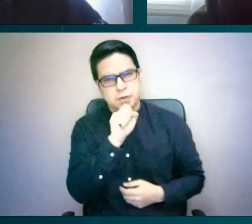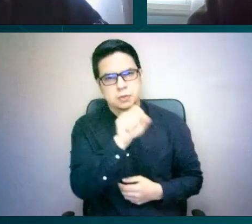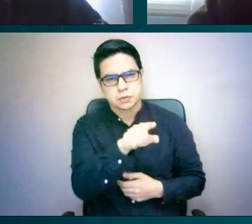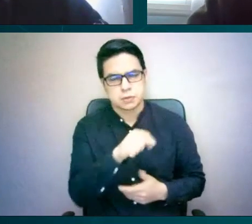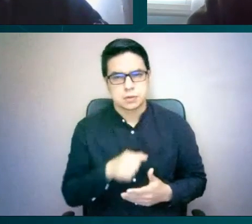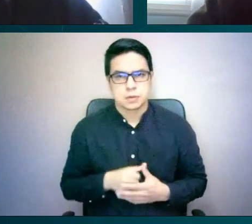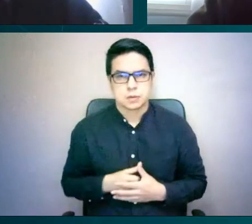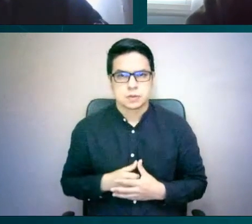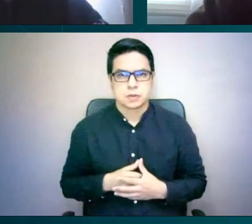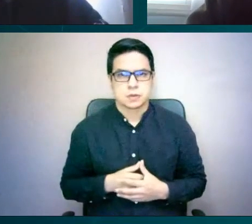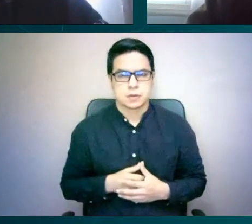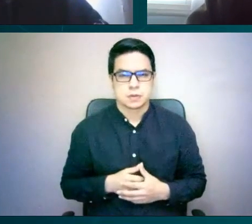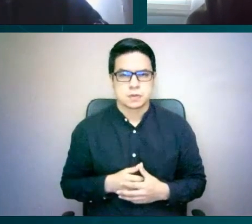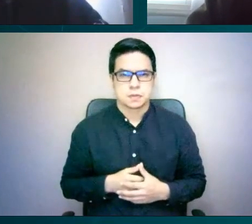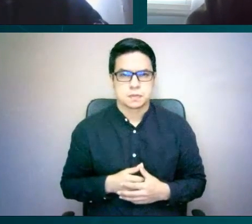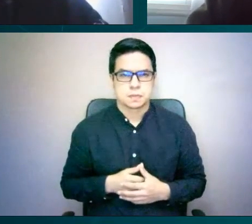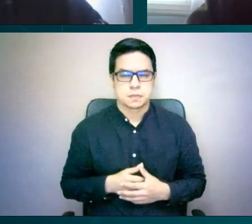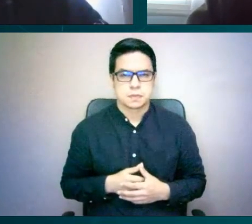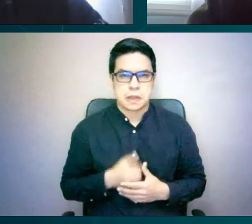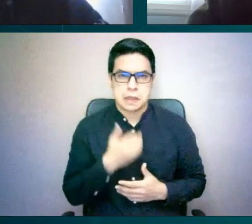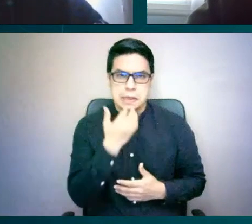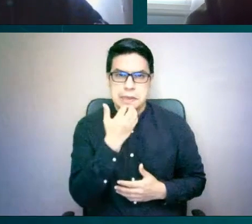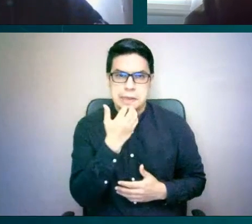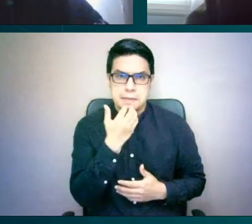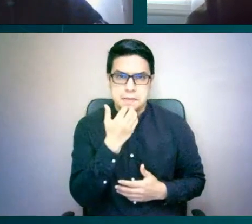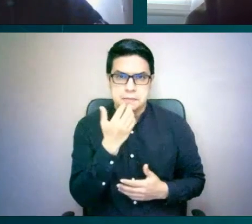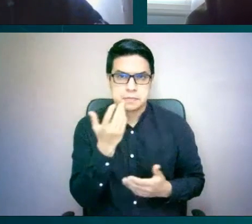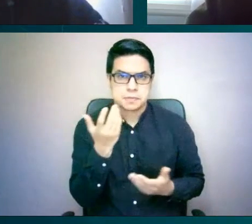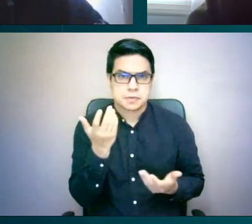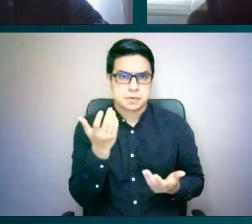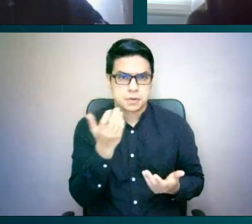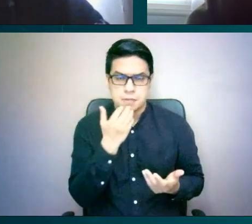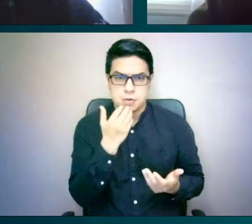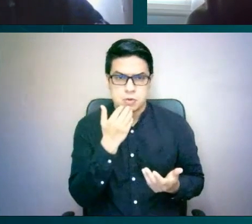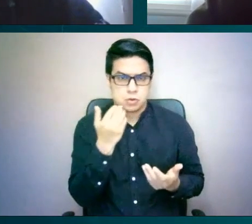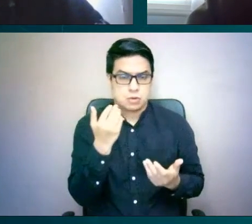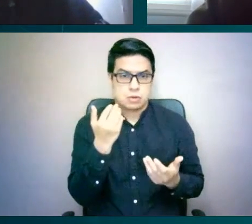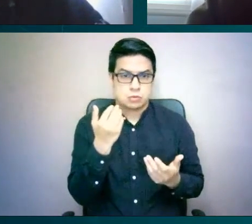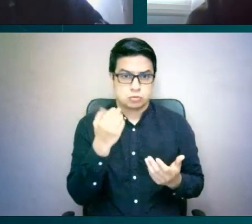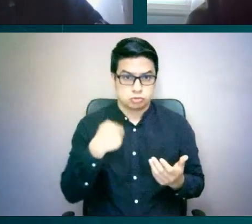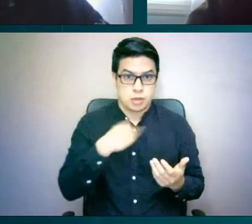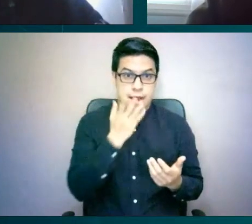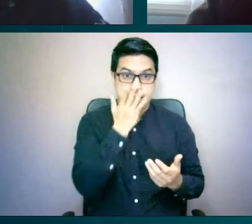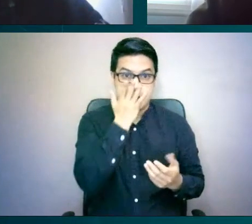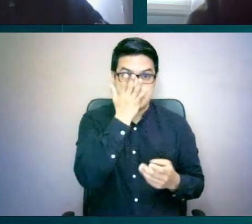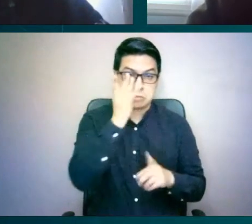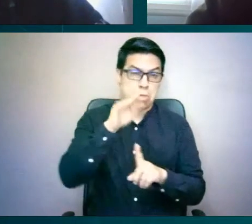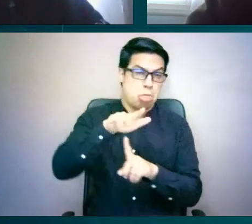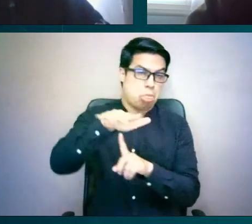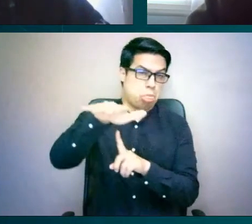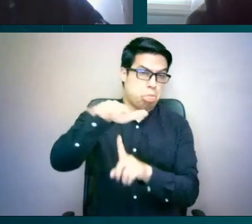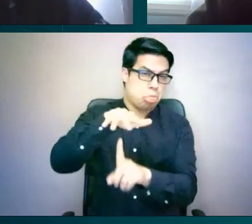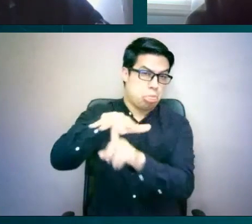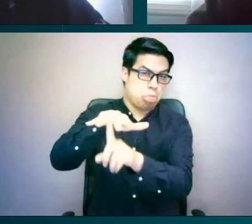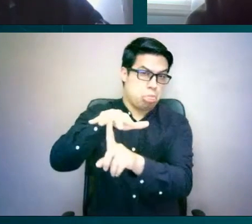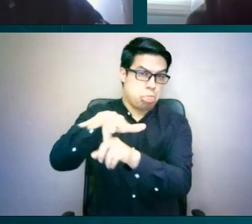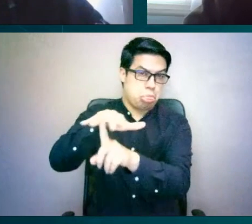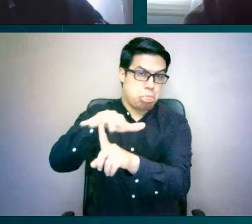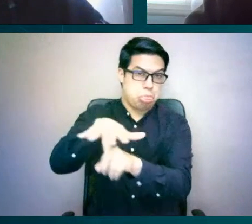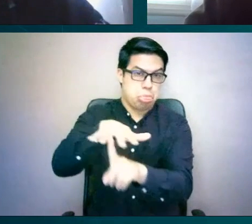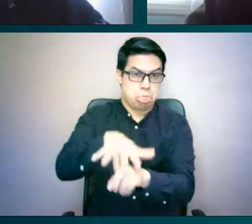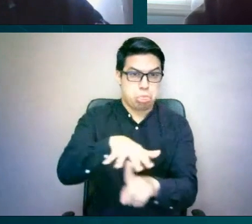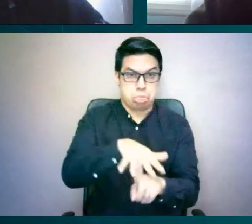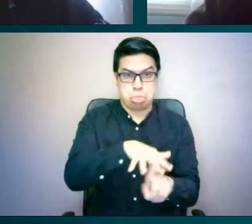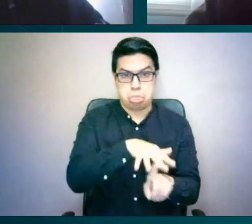entonces que por esa reducción de gases de efecto invernadero permita que